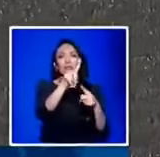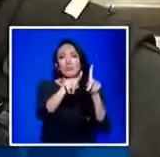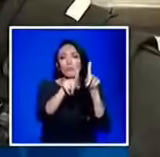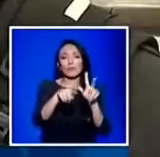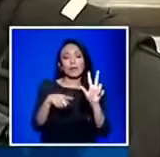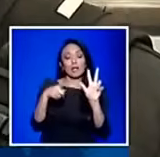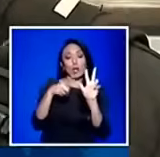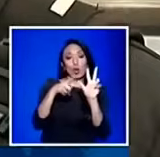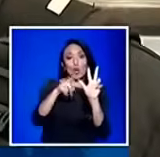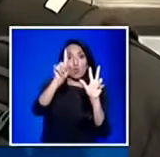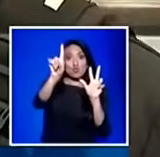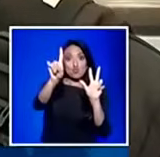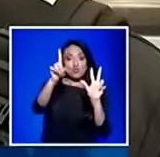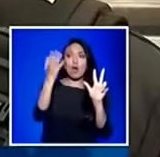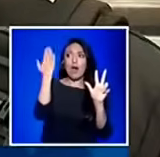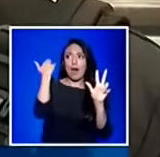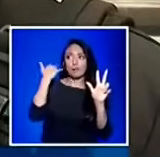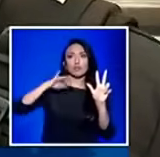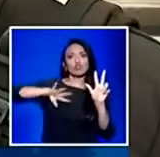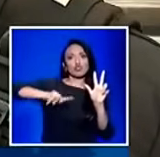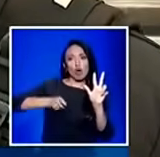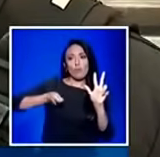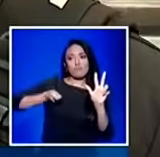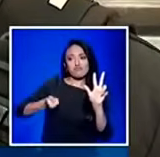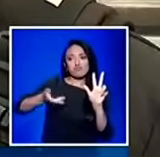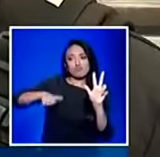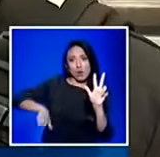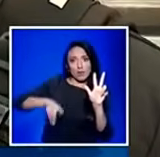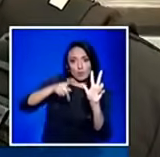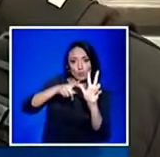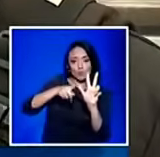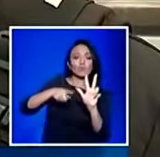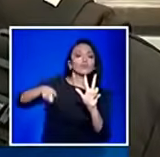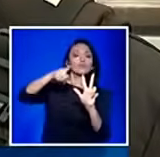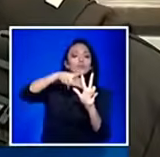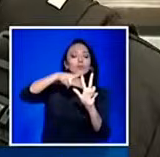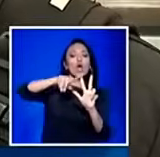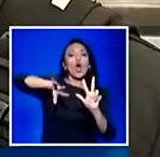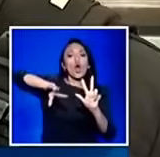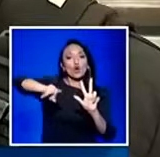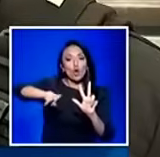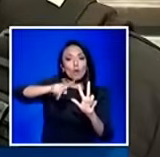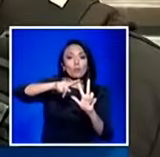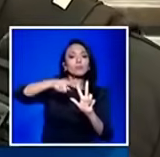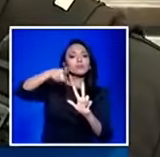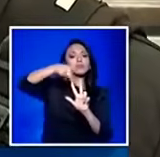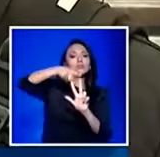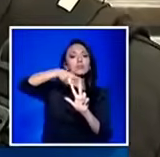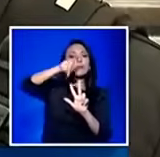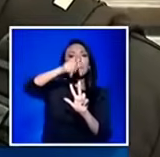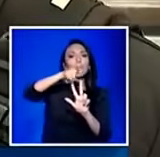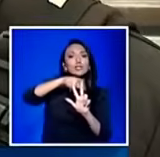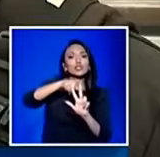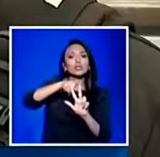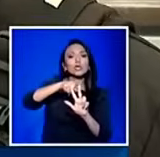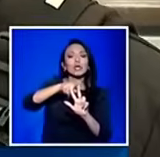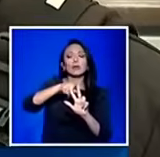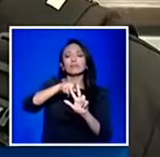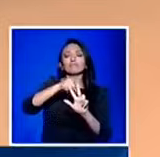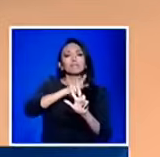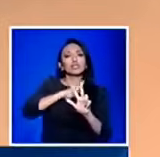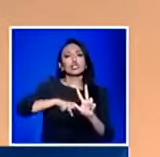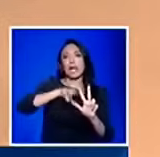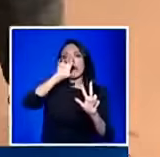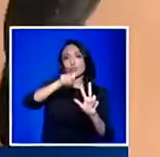consta con antecedentes por robo y asesinato, otro por robo y otra persona por una boleta de apremio